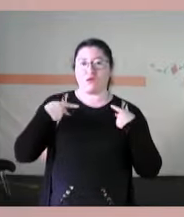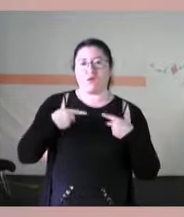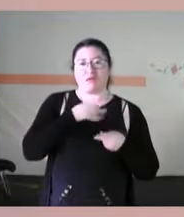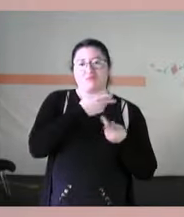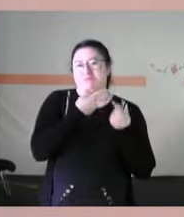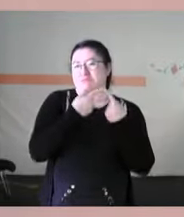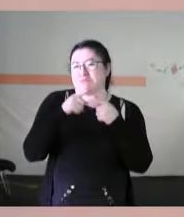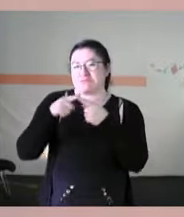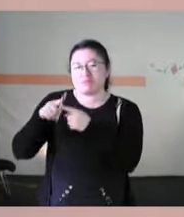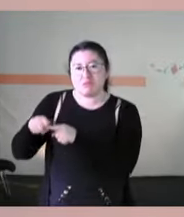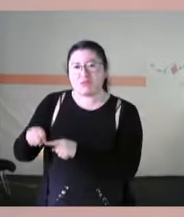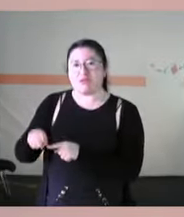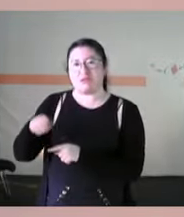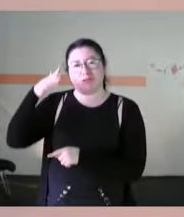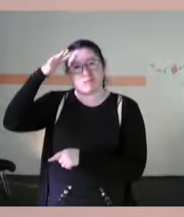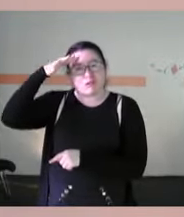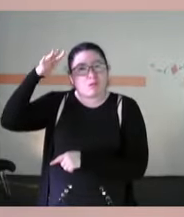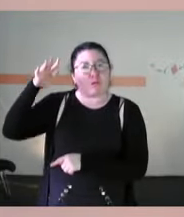jovencita, de mi edad,